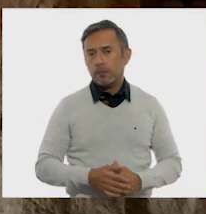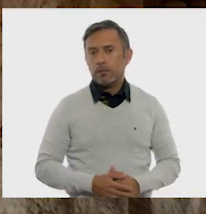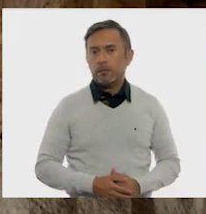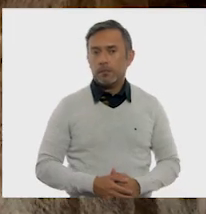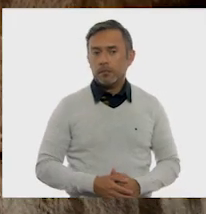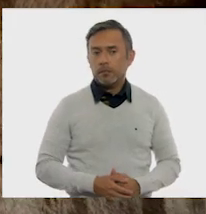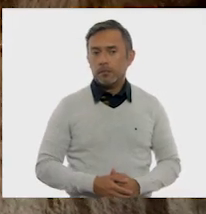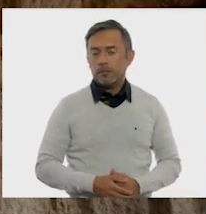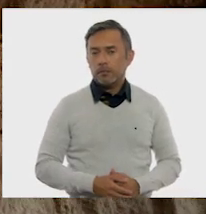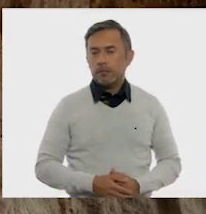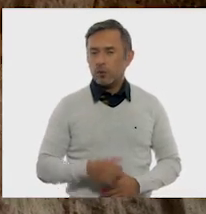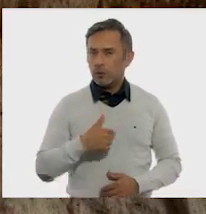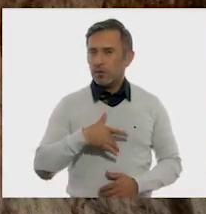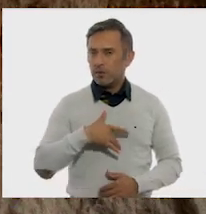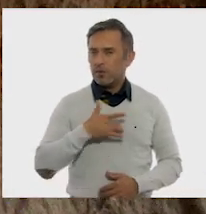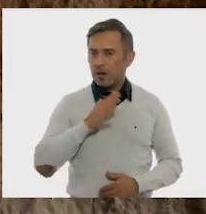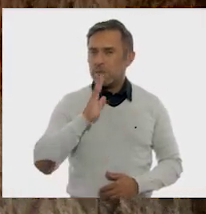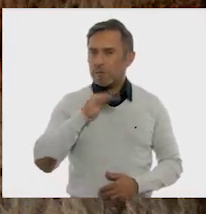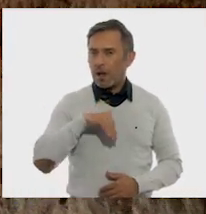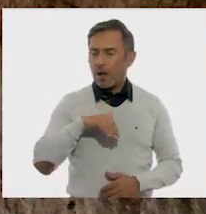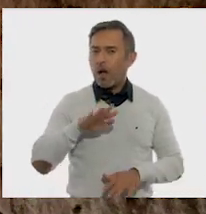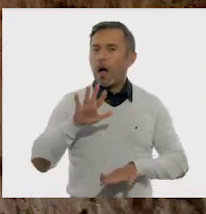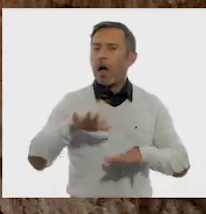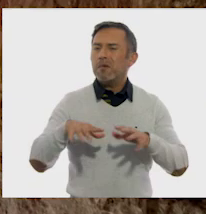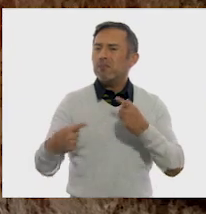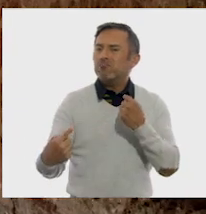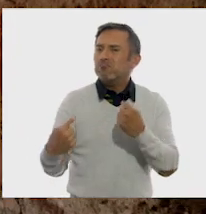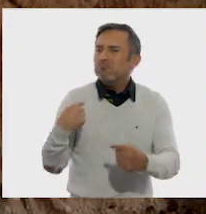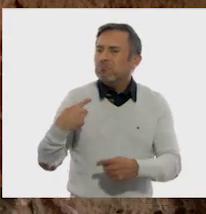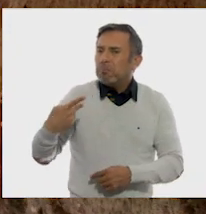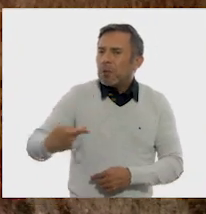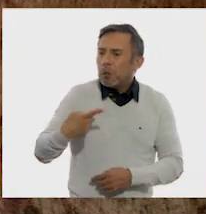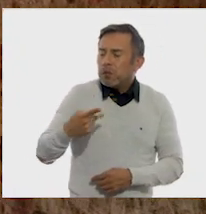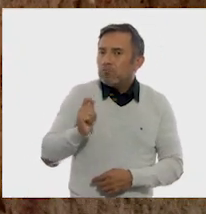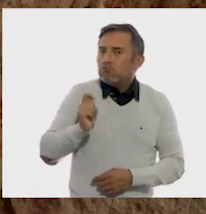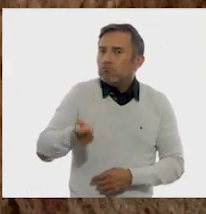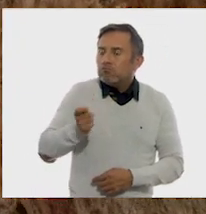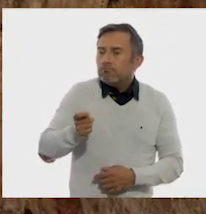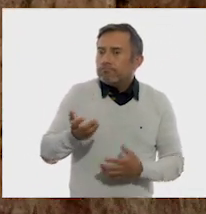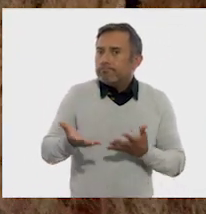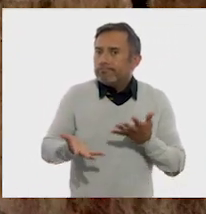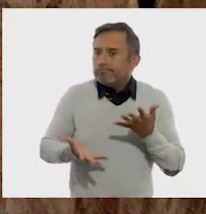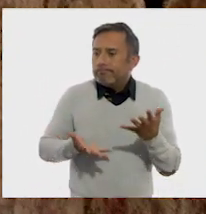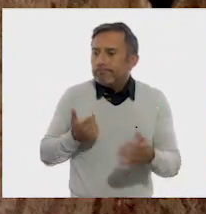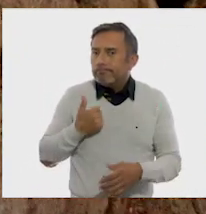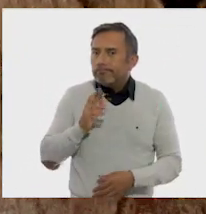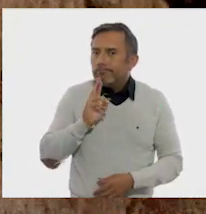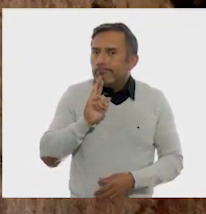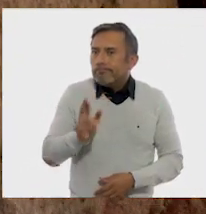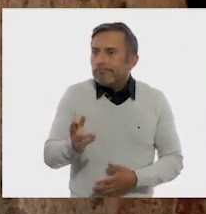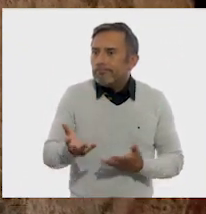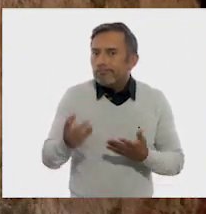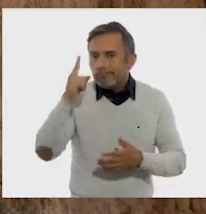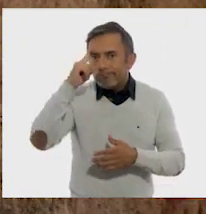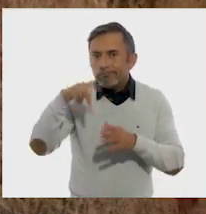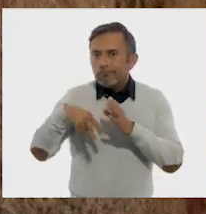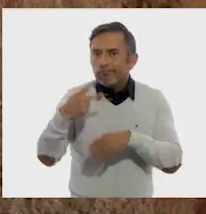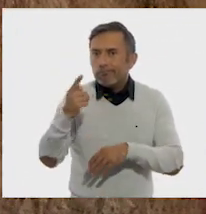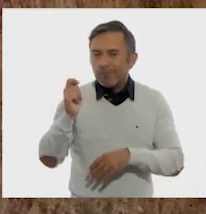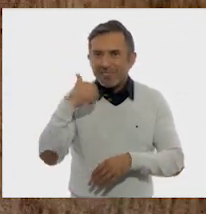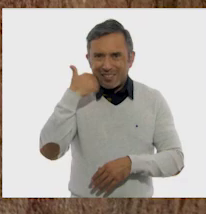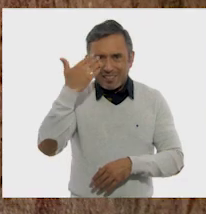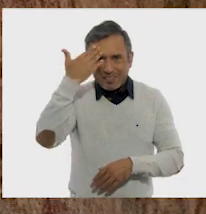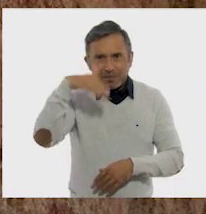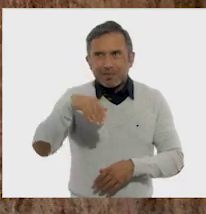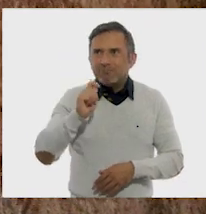Me siento mal a veces no poderles responder las preguntas que me hacen a veces así. Me gustaría pues tener el alcance de saber qué. Digo, cuando lo